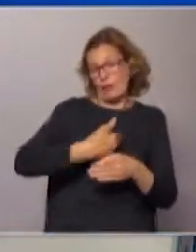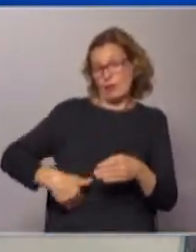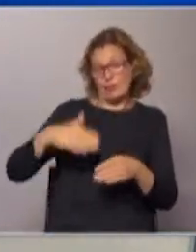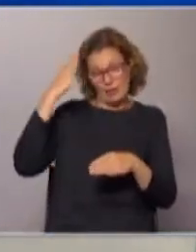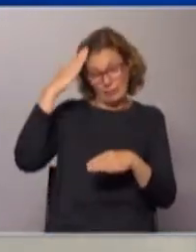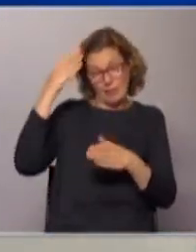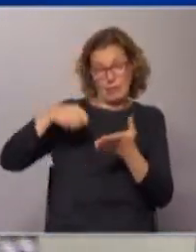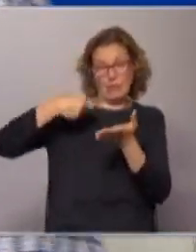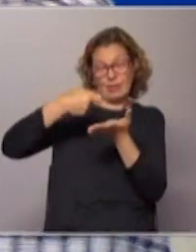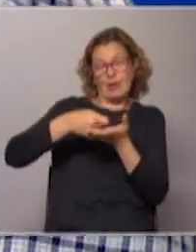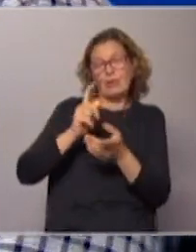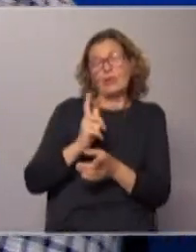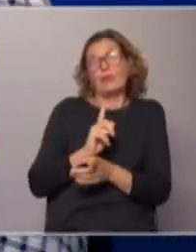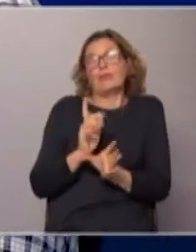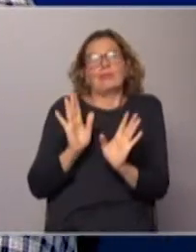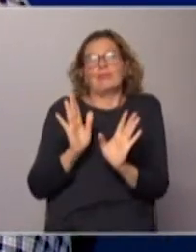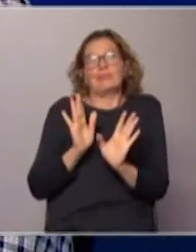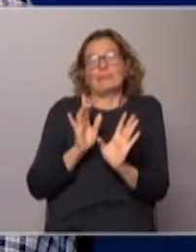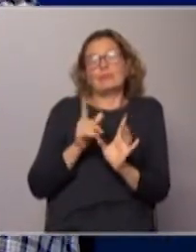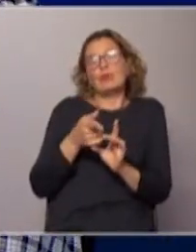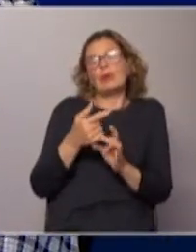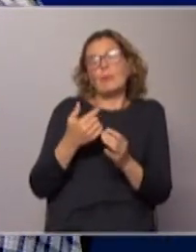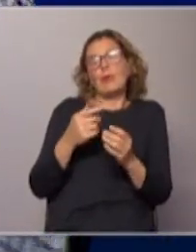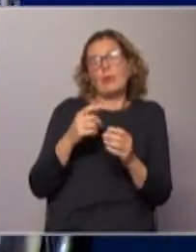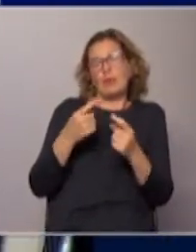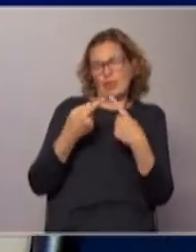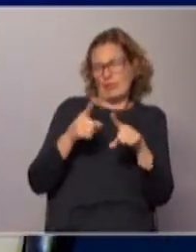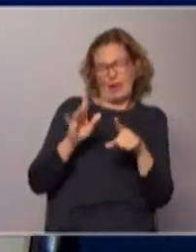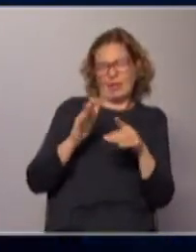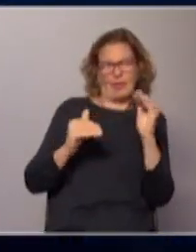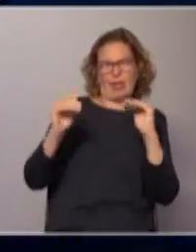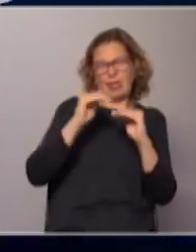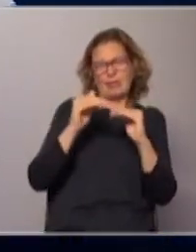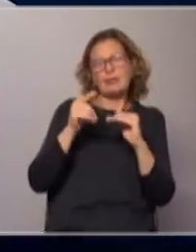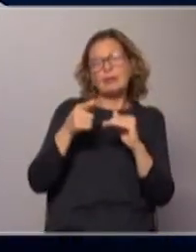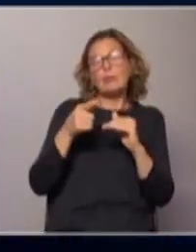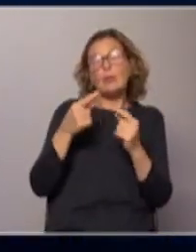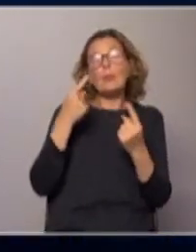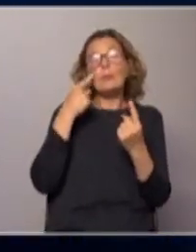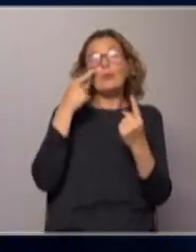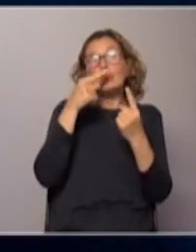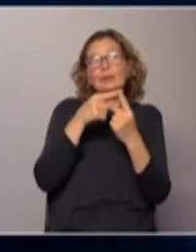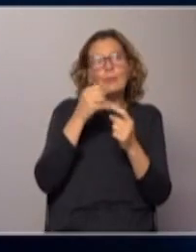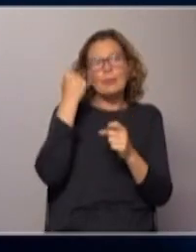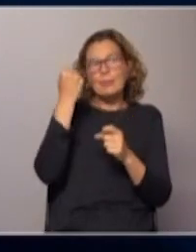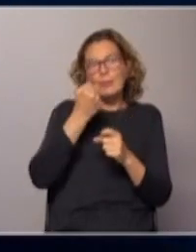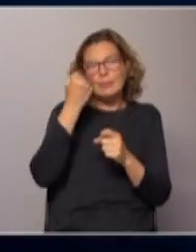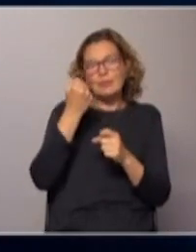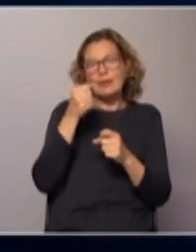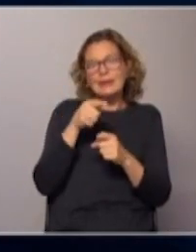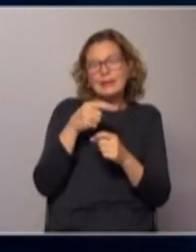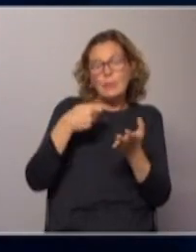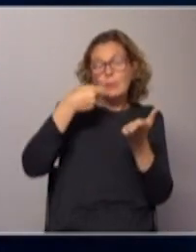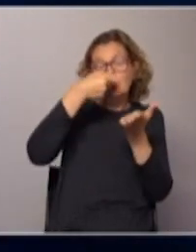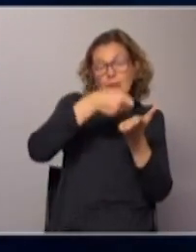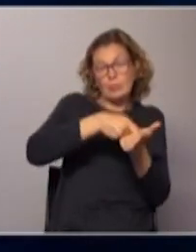con eso o sea que no no no tienen no no nos alteran una cosa con la otra lo que pasa que el punto central me parece a mí es que este